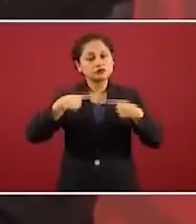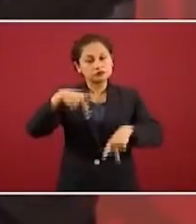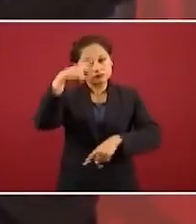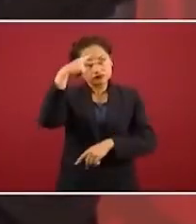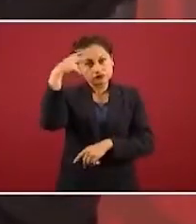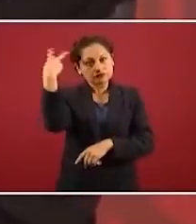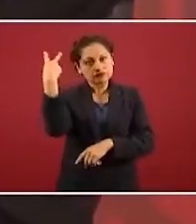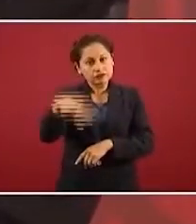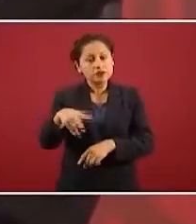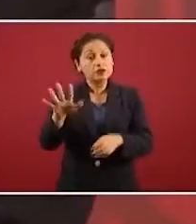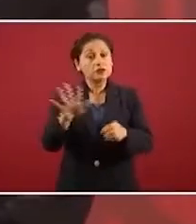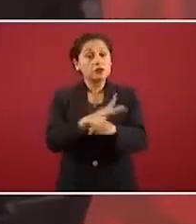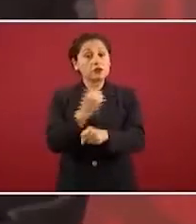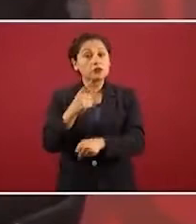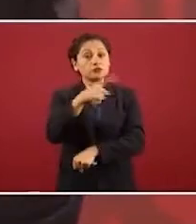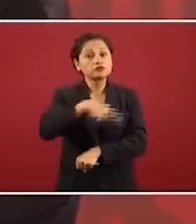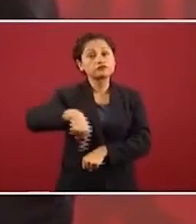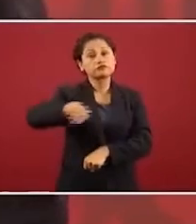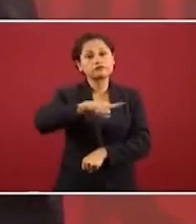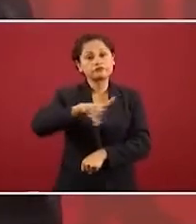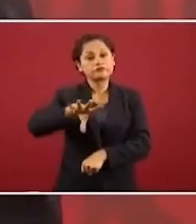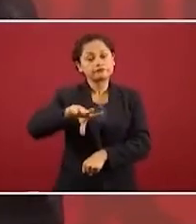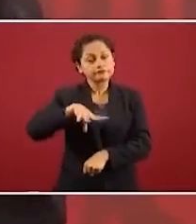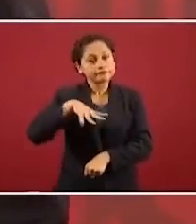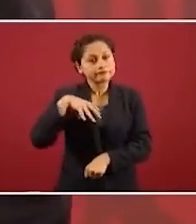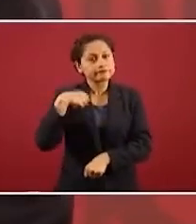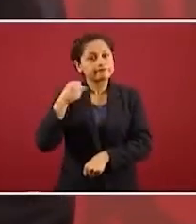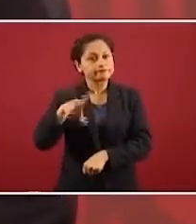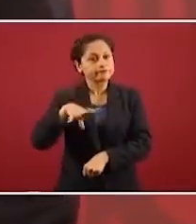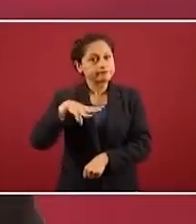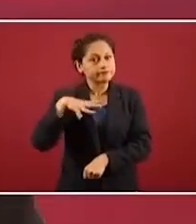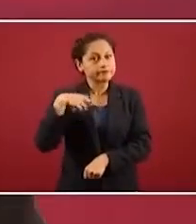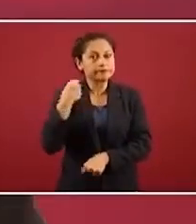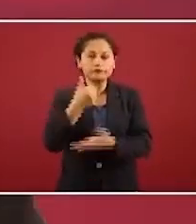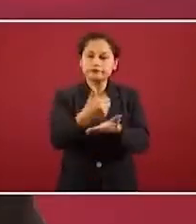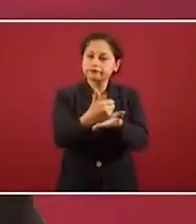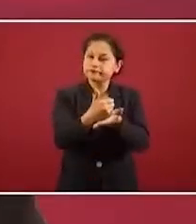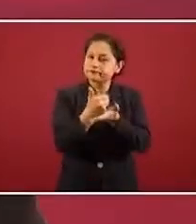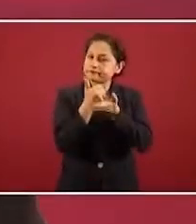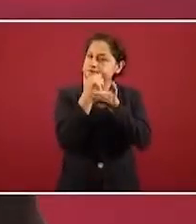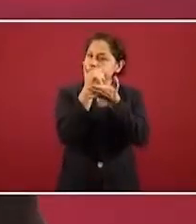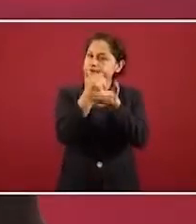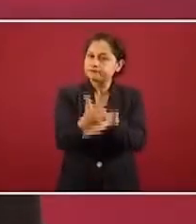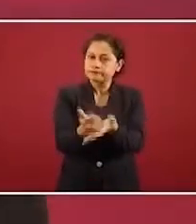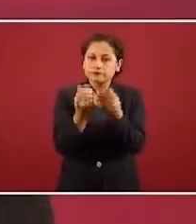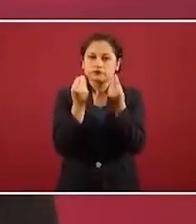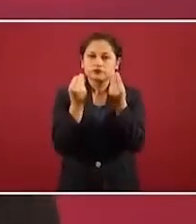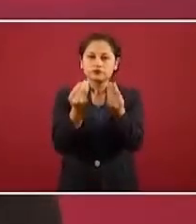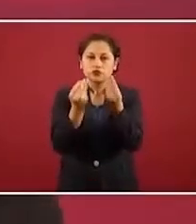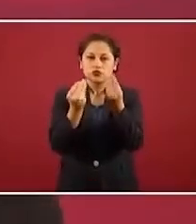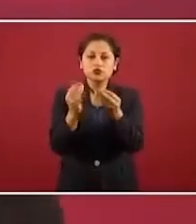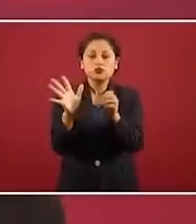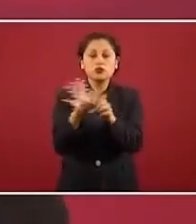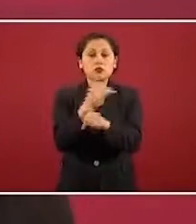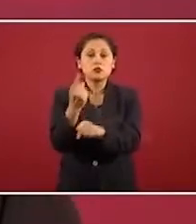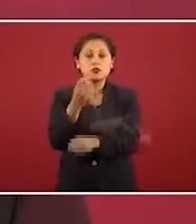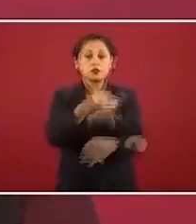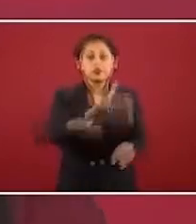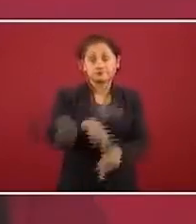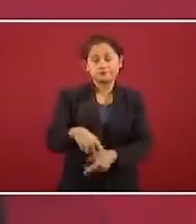están ayudando mucho con su comportamiento